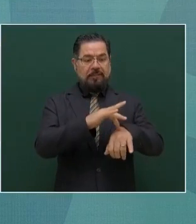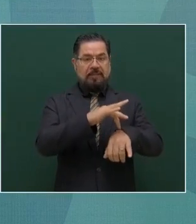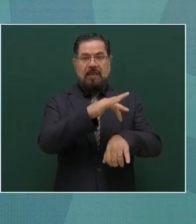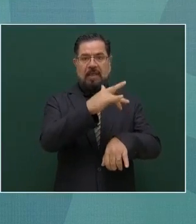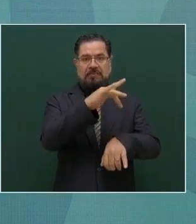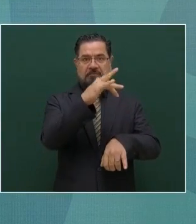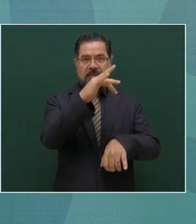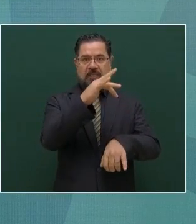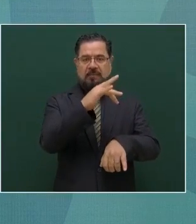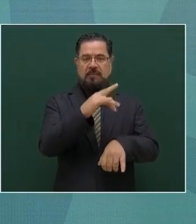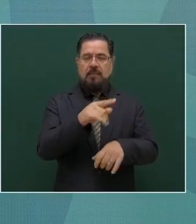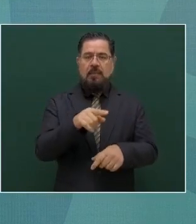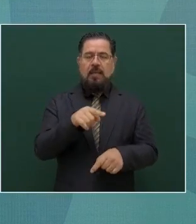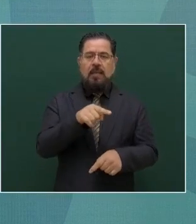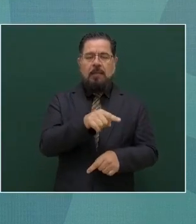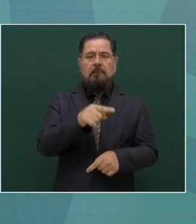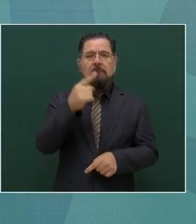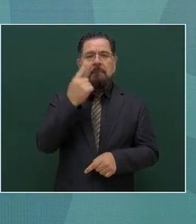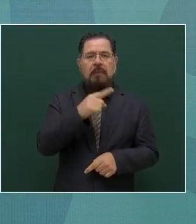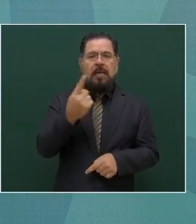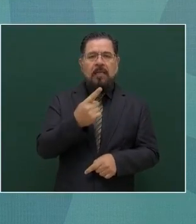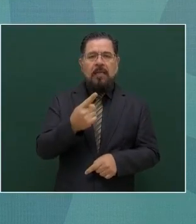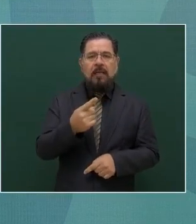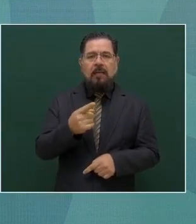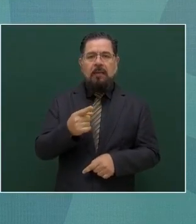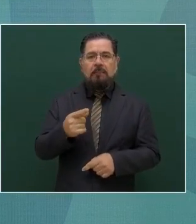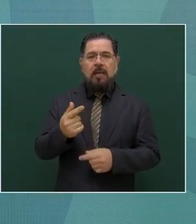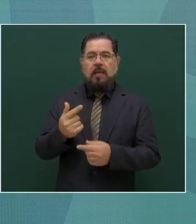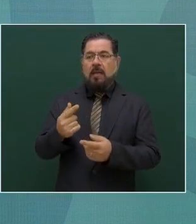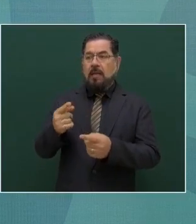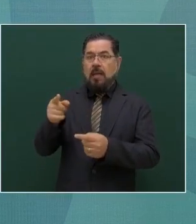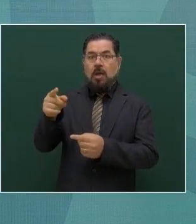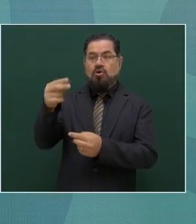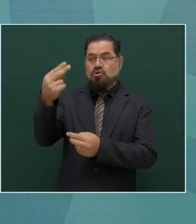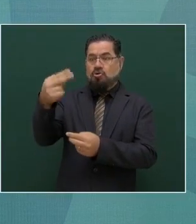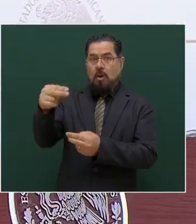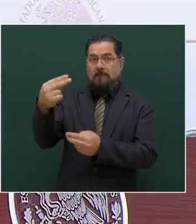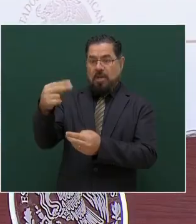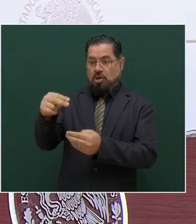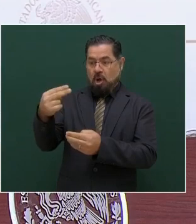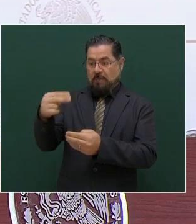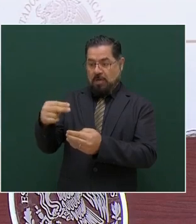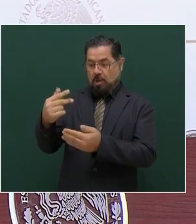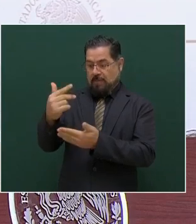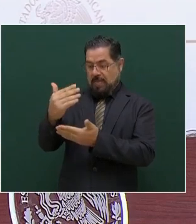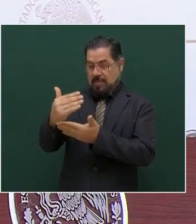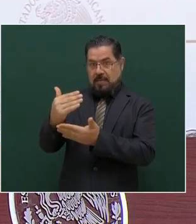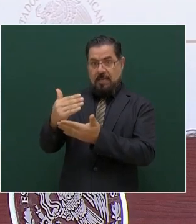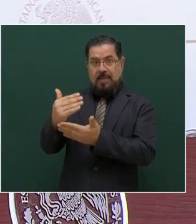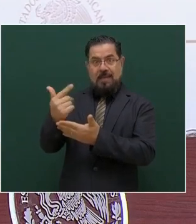mantener en secreto las listas de los grandes